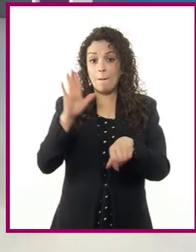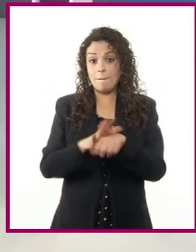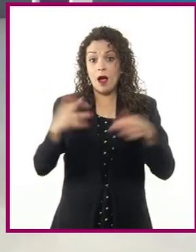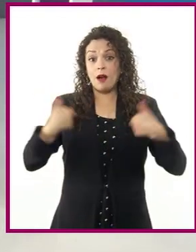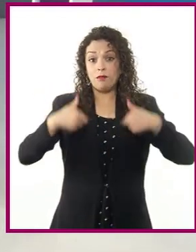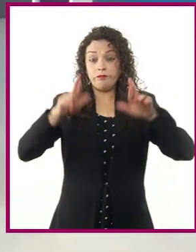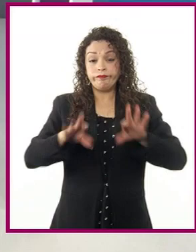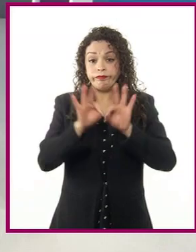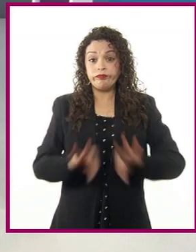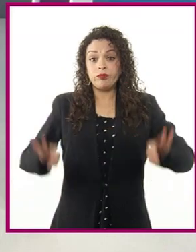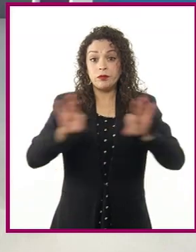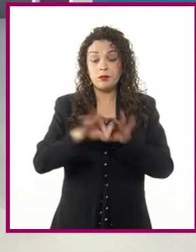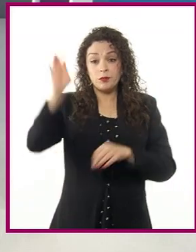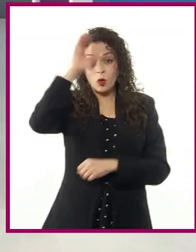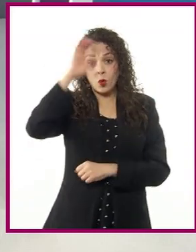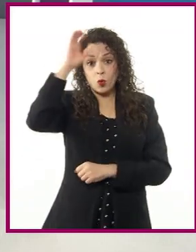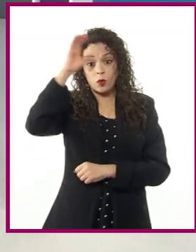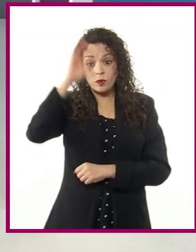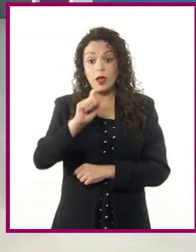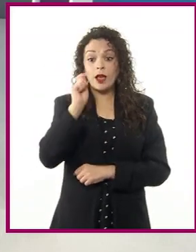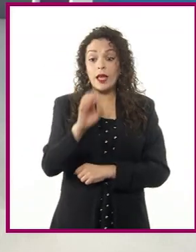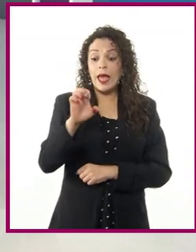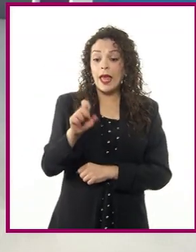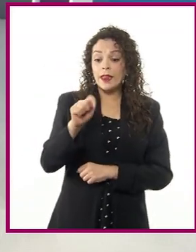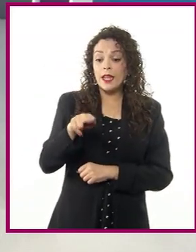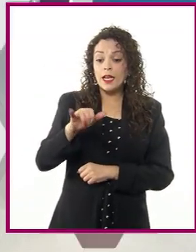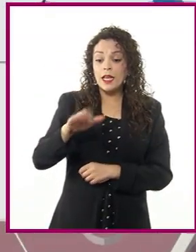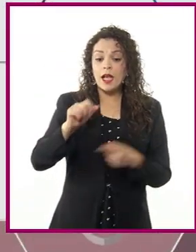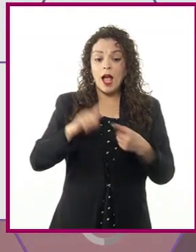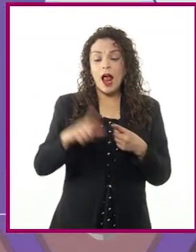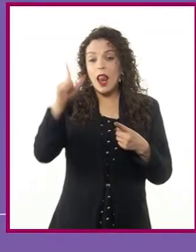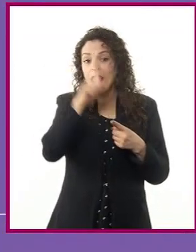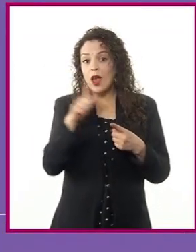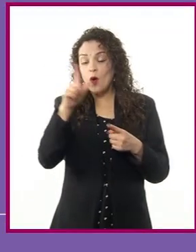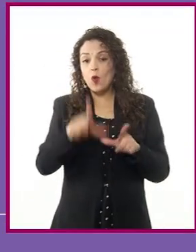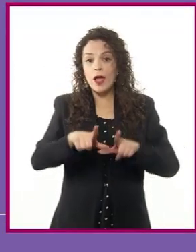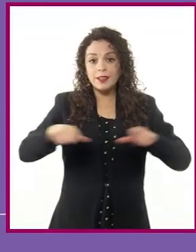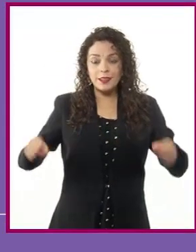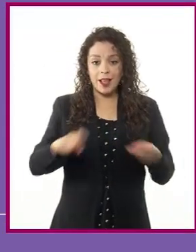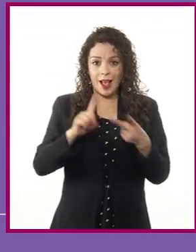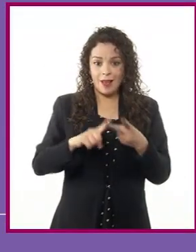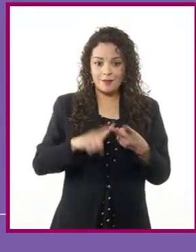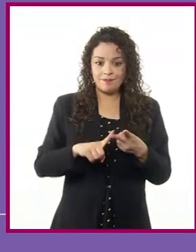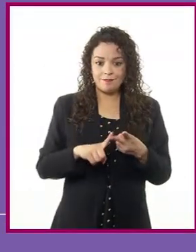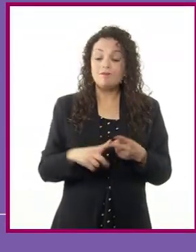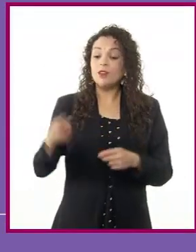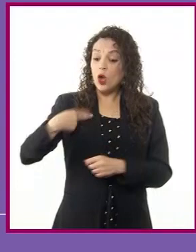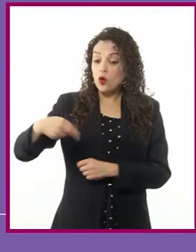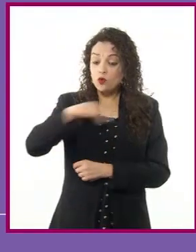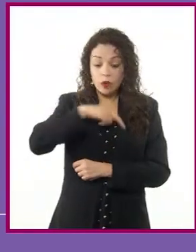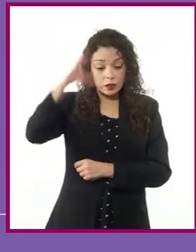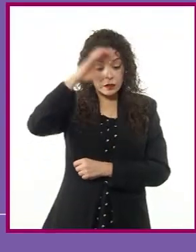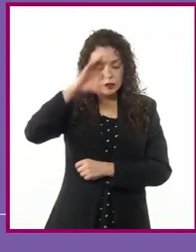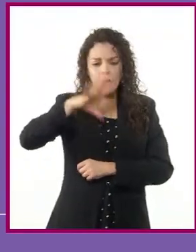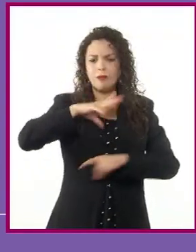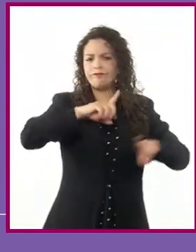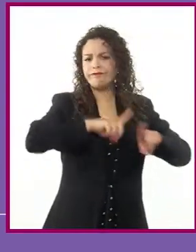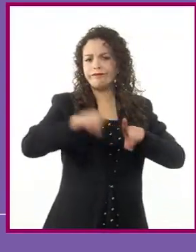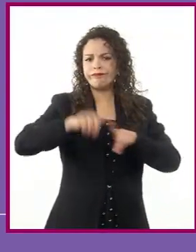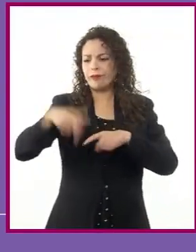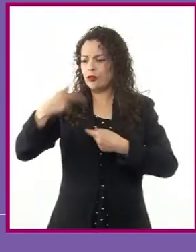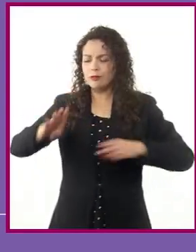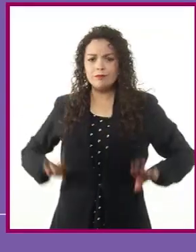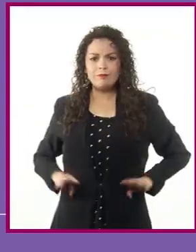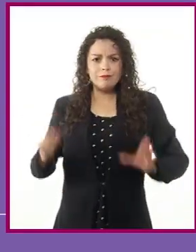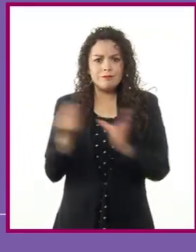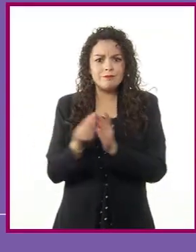cultura, la diversidad étnica y lingüística. Vamos a verlo. Nuestra cultura es muy diversa y presenta